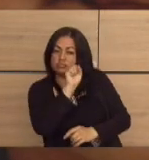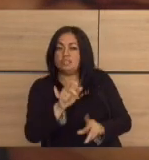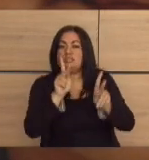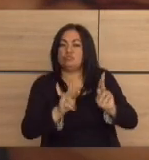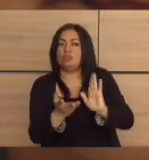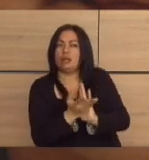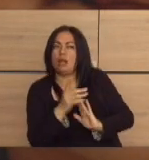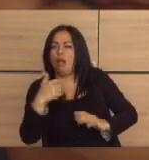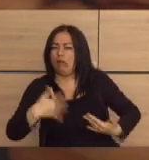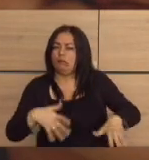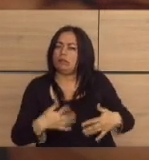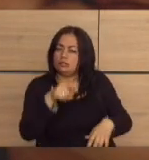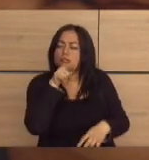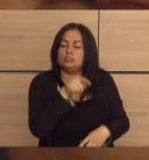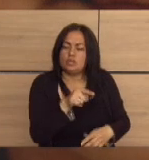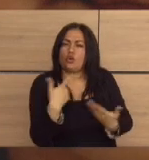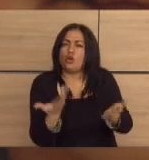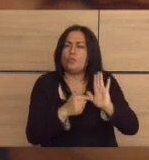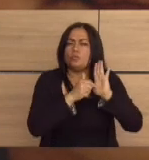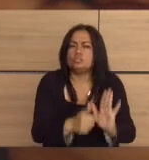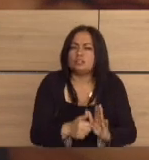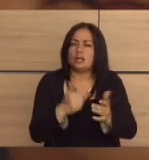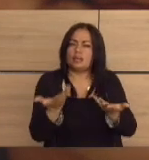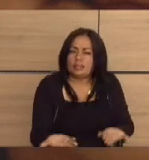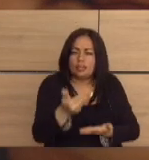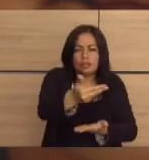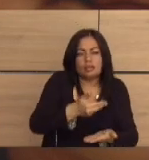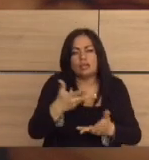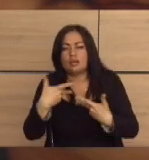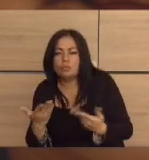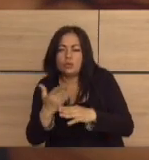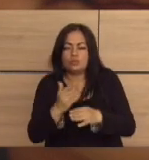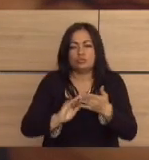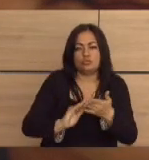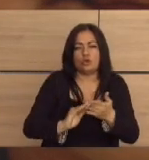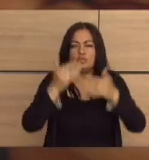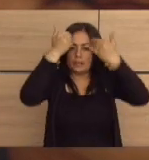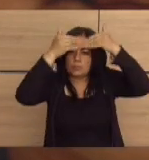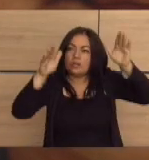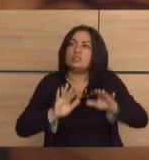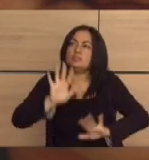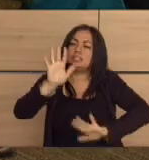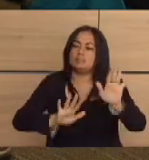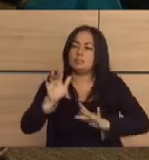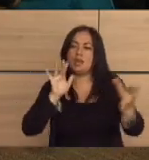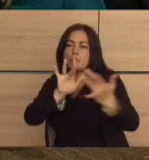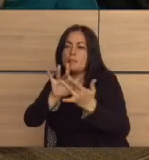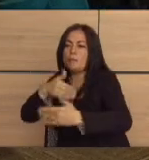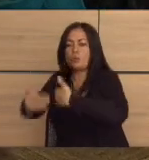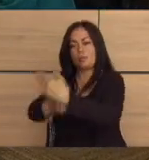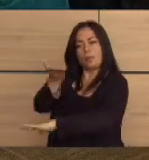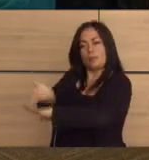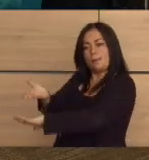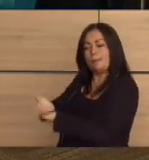mano qué implica, qué representa, qué oportunidades tiene todo el andamiaje democrático y cómo ellos también pueden ir acercándose a